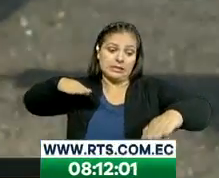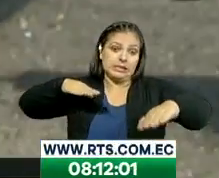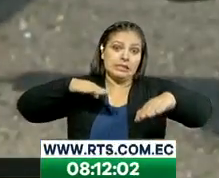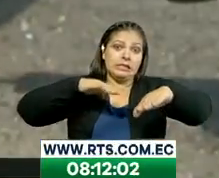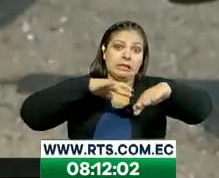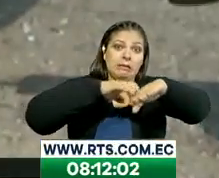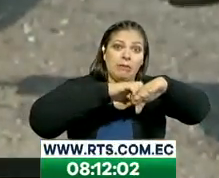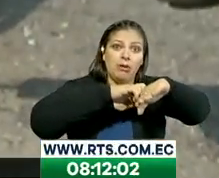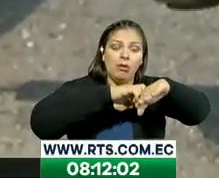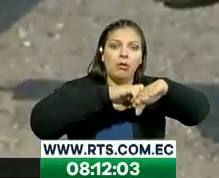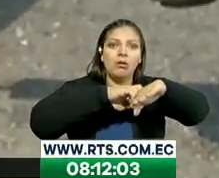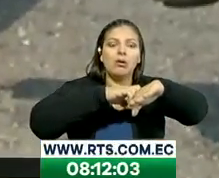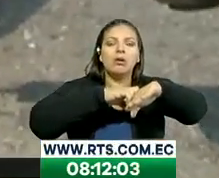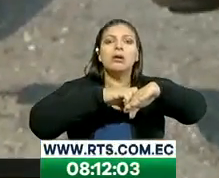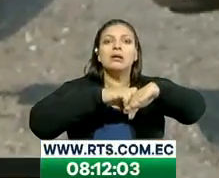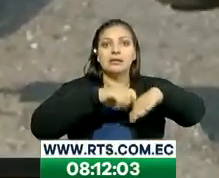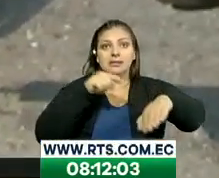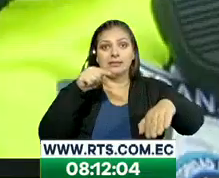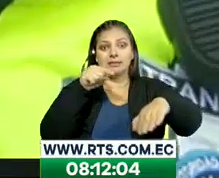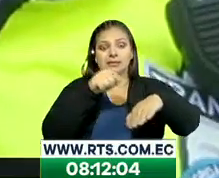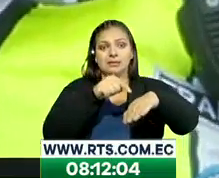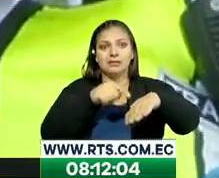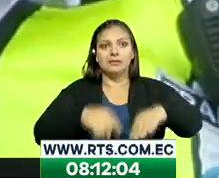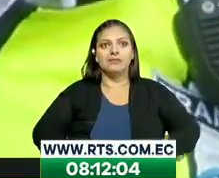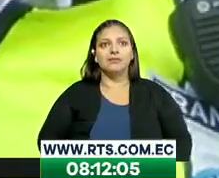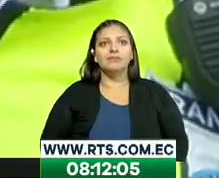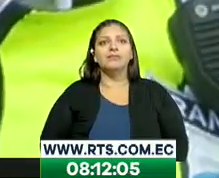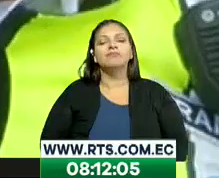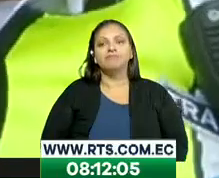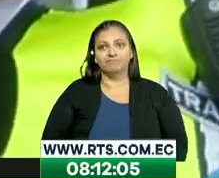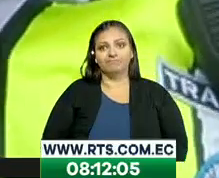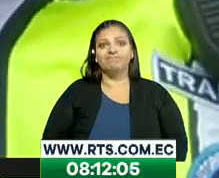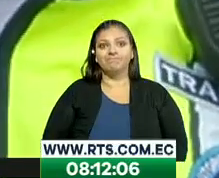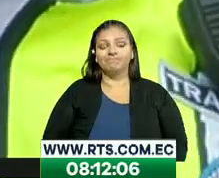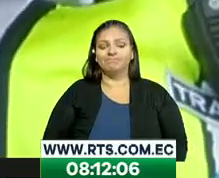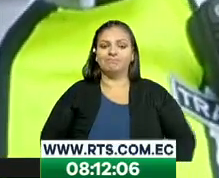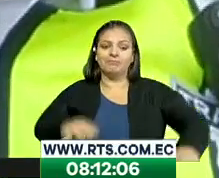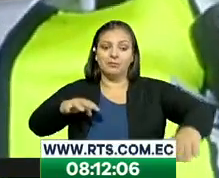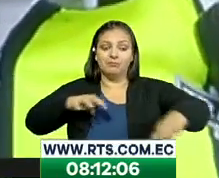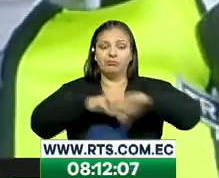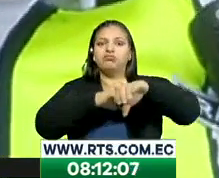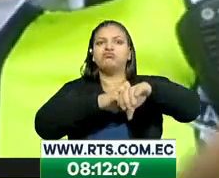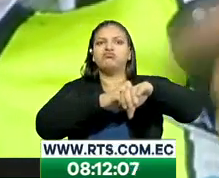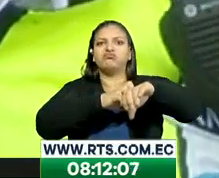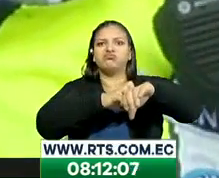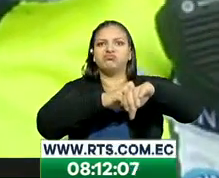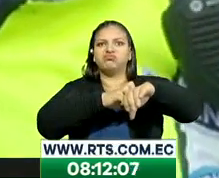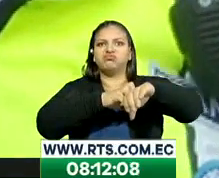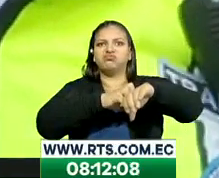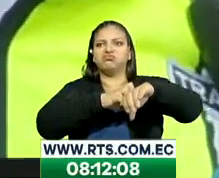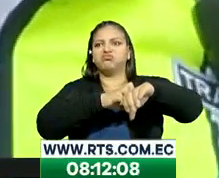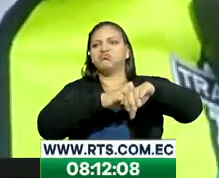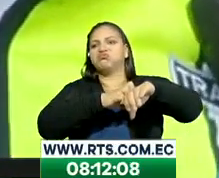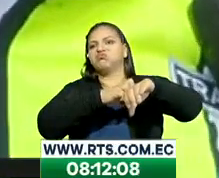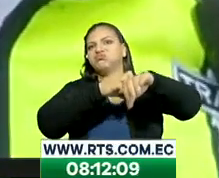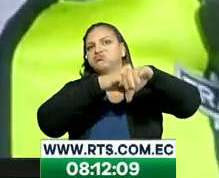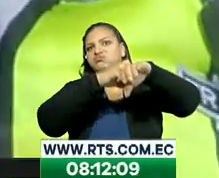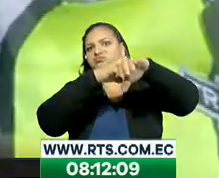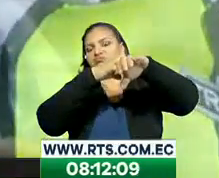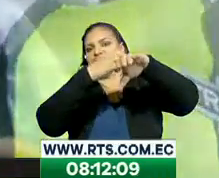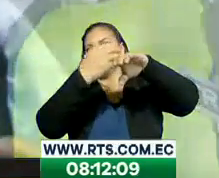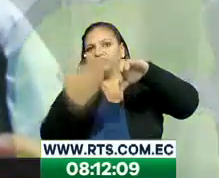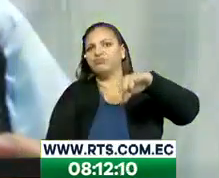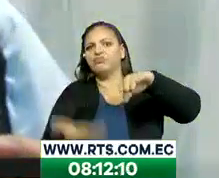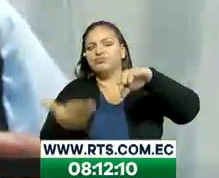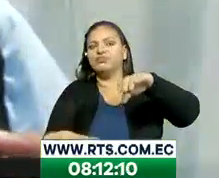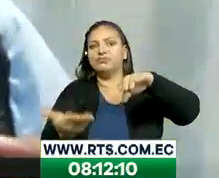la metrovía el alimentador lo engancha o se enganchan y loco y lo vuelca hacia el costado derecho